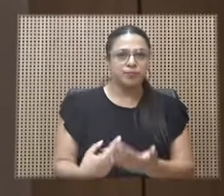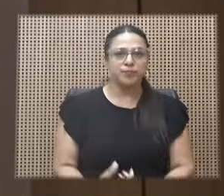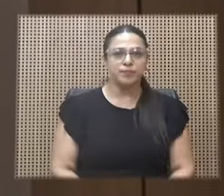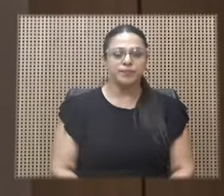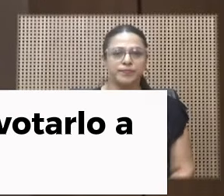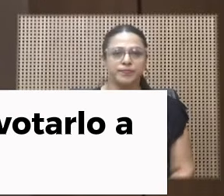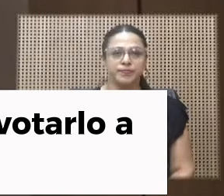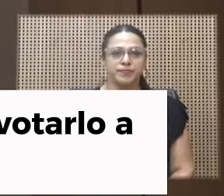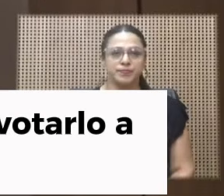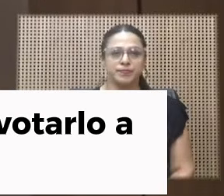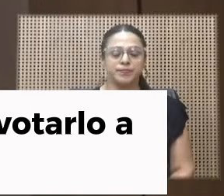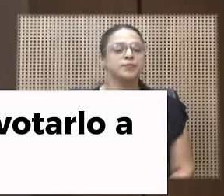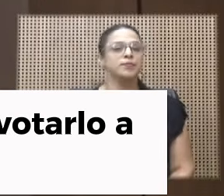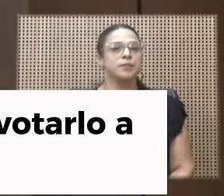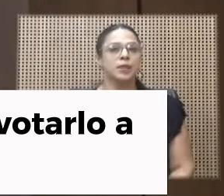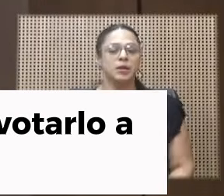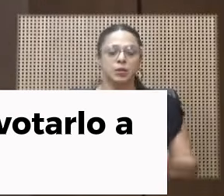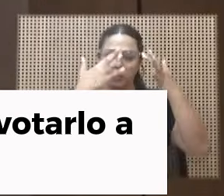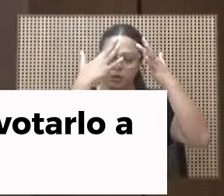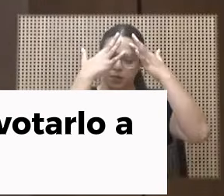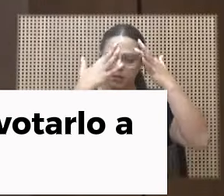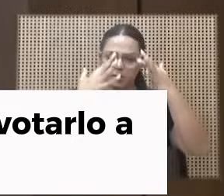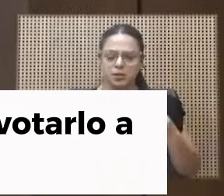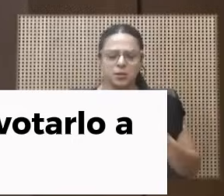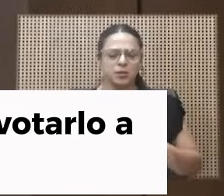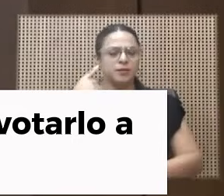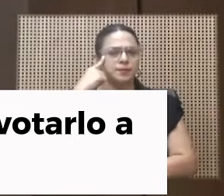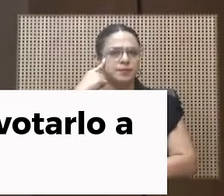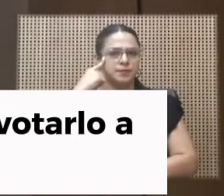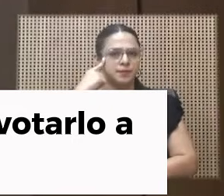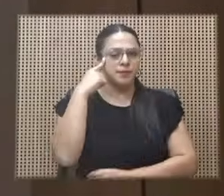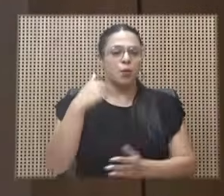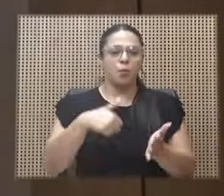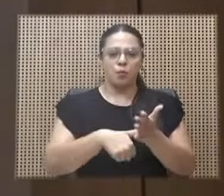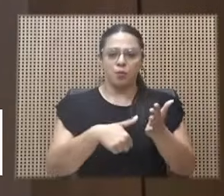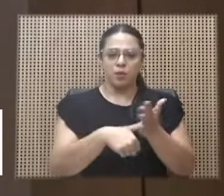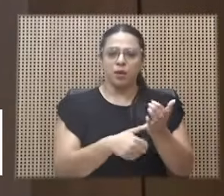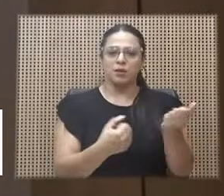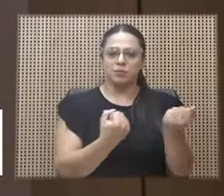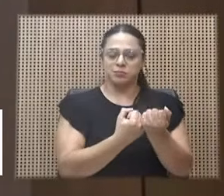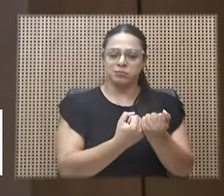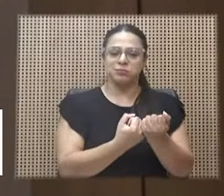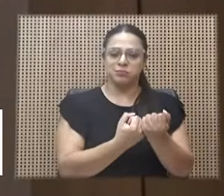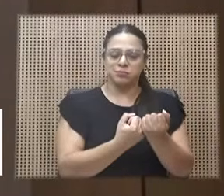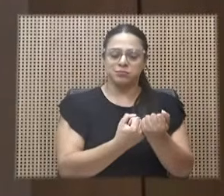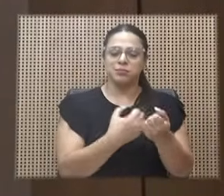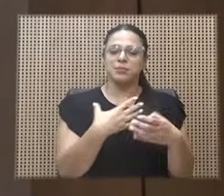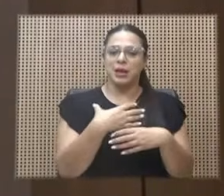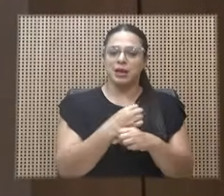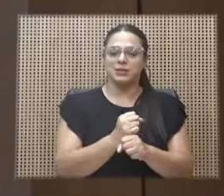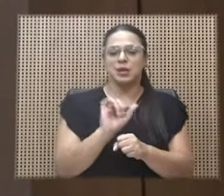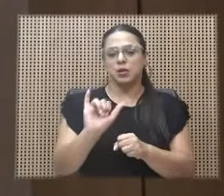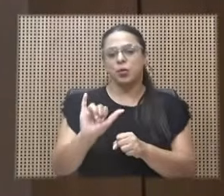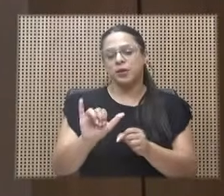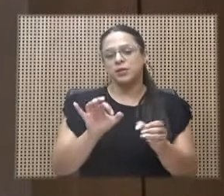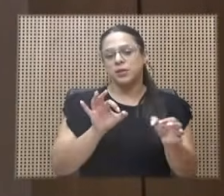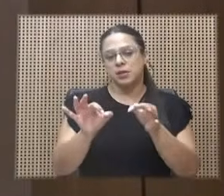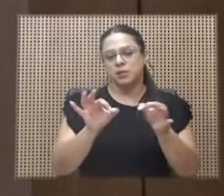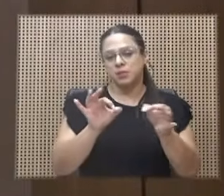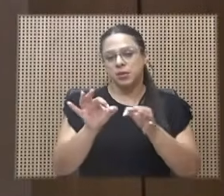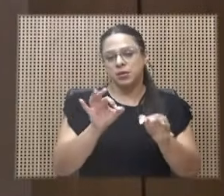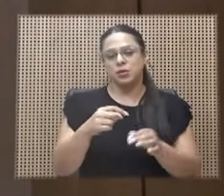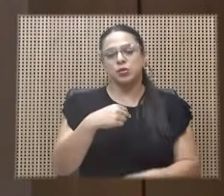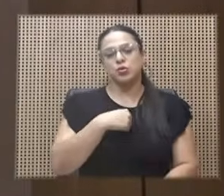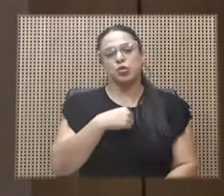Y finalmente tomé una decisión en conciencia, que es votarlo a favor, haciendo estas explicaciones. Y me